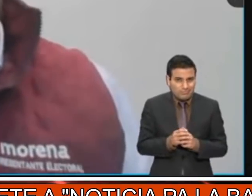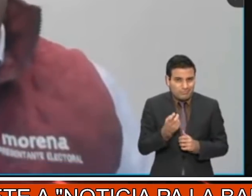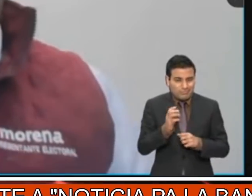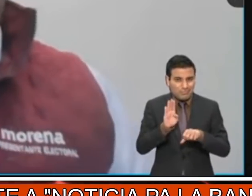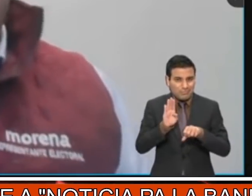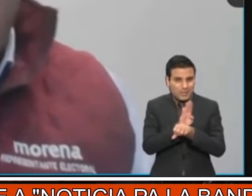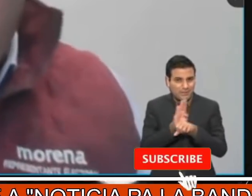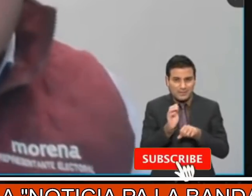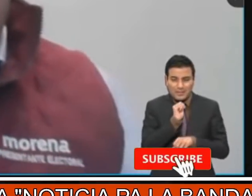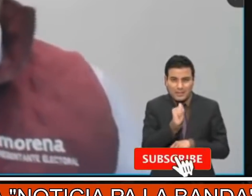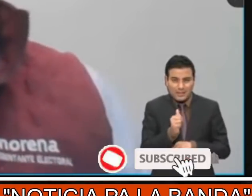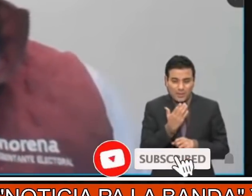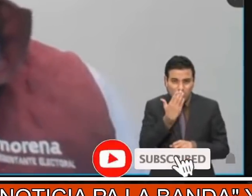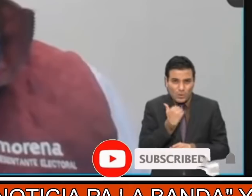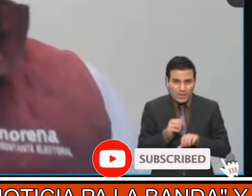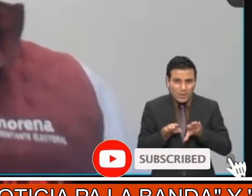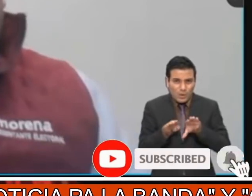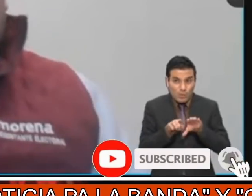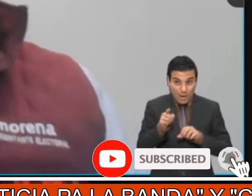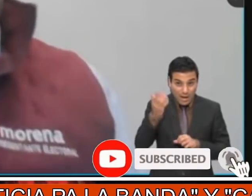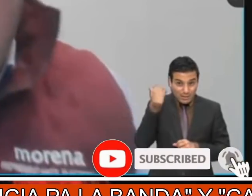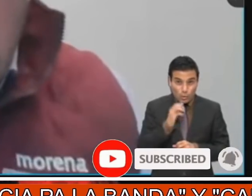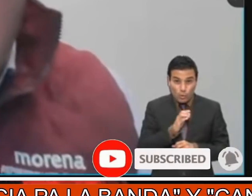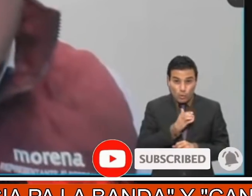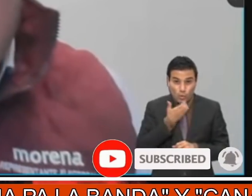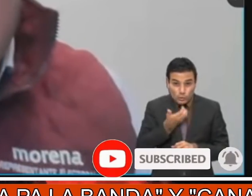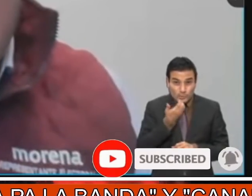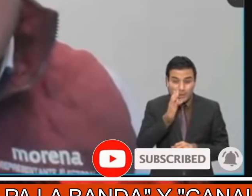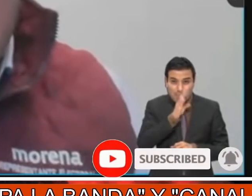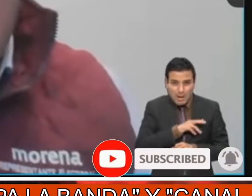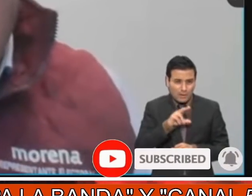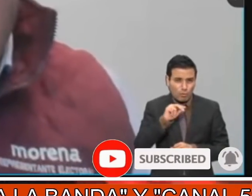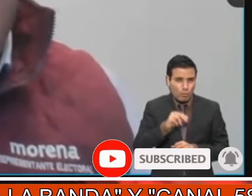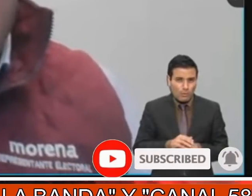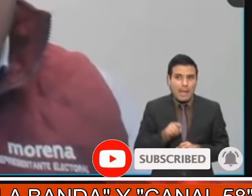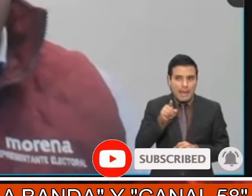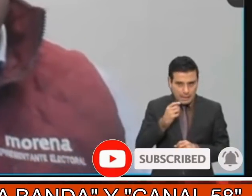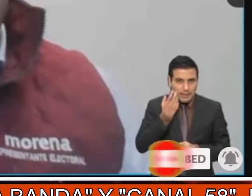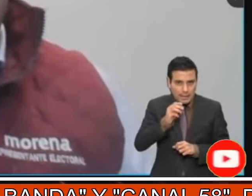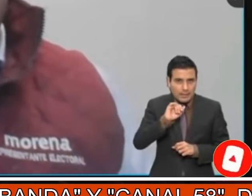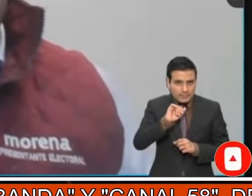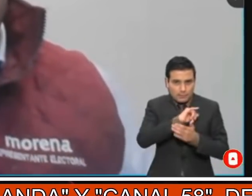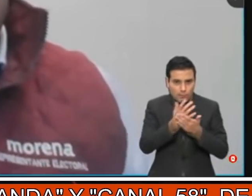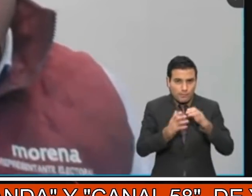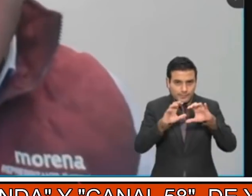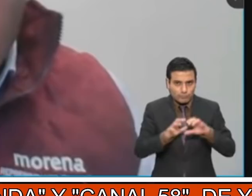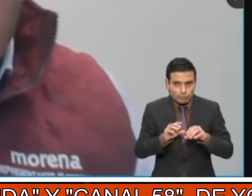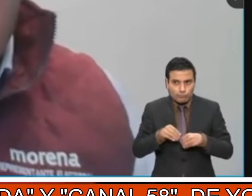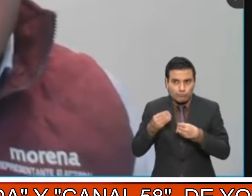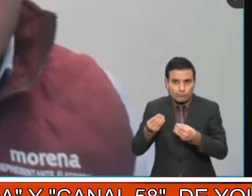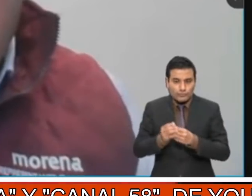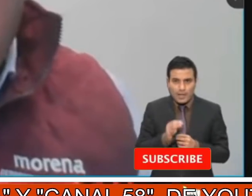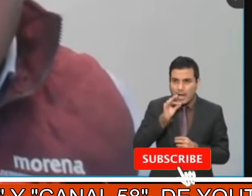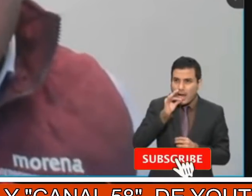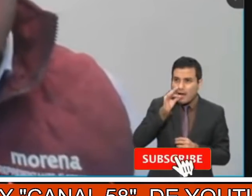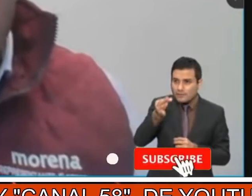beneficio, no hay una conducta sistemática. Sí hay la intención de decirle a la